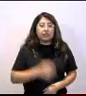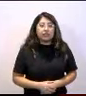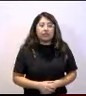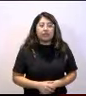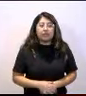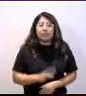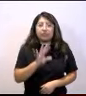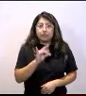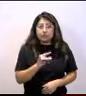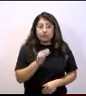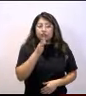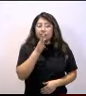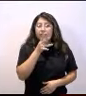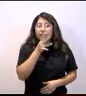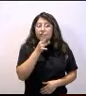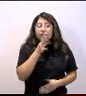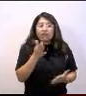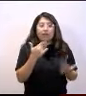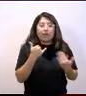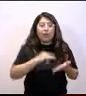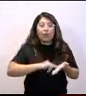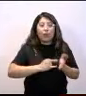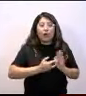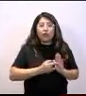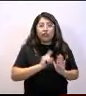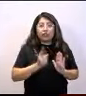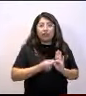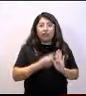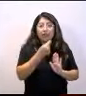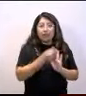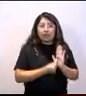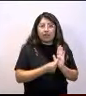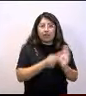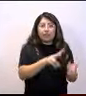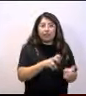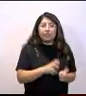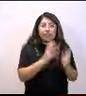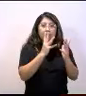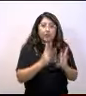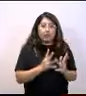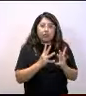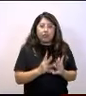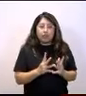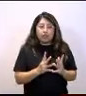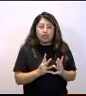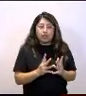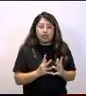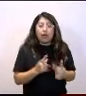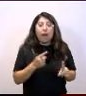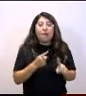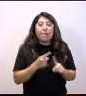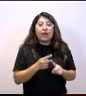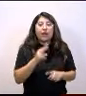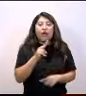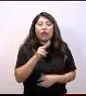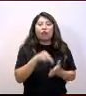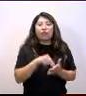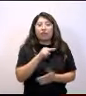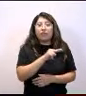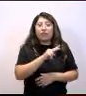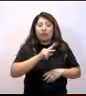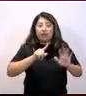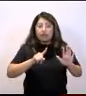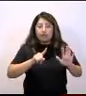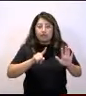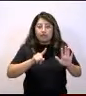Efectivamente, hablaremos del proyecto de ley de medidas fiscales y administrativas para 2026. Hablaremos,